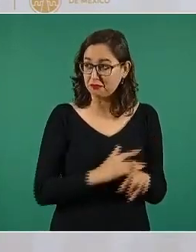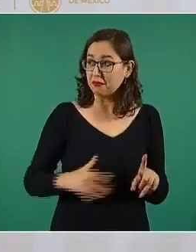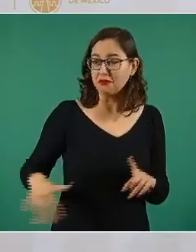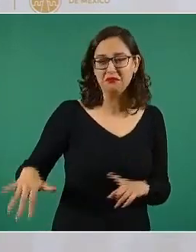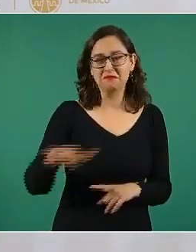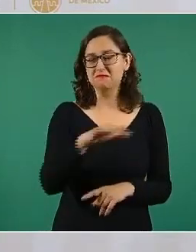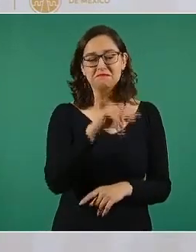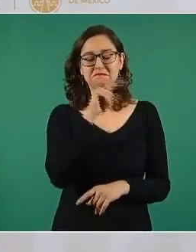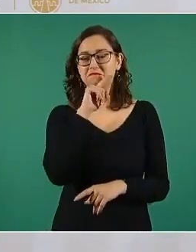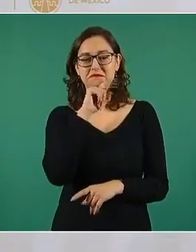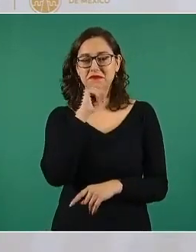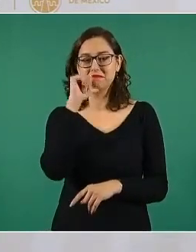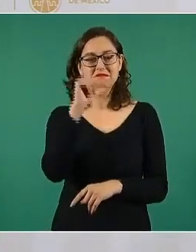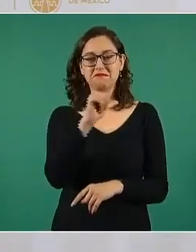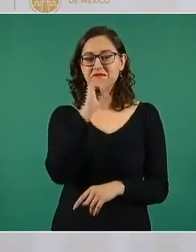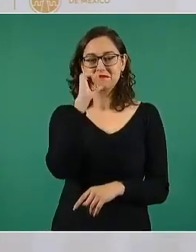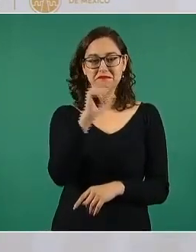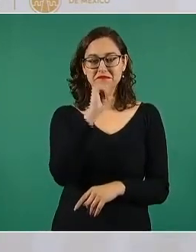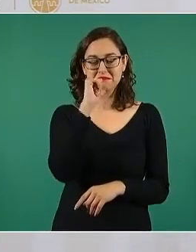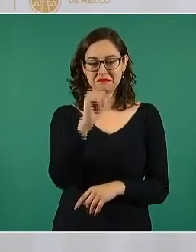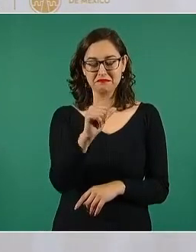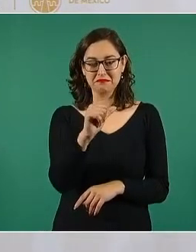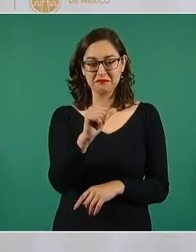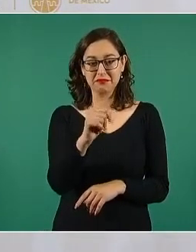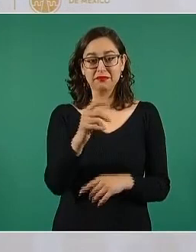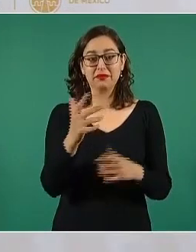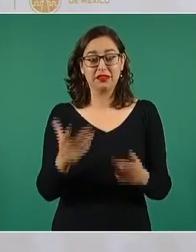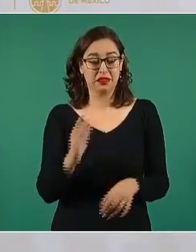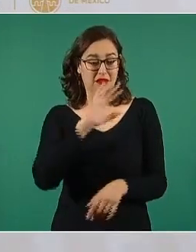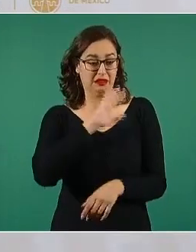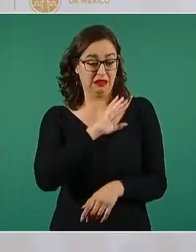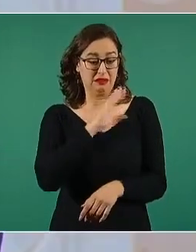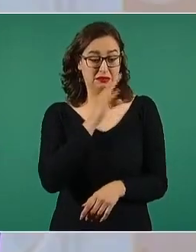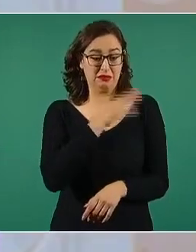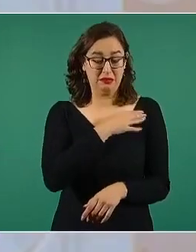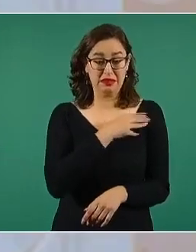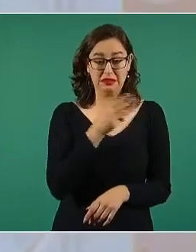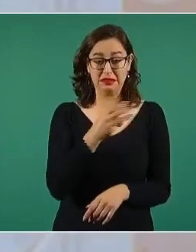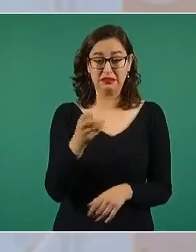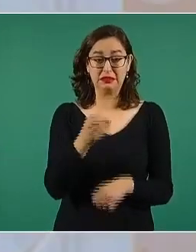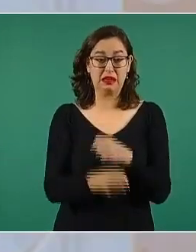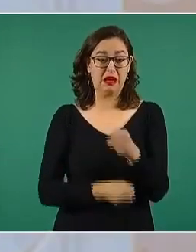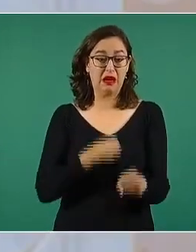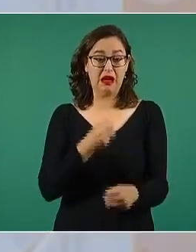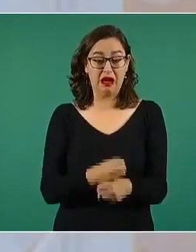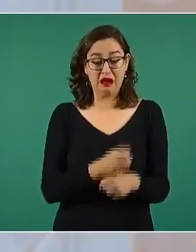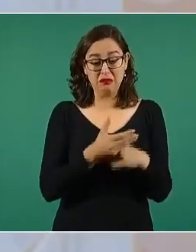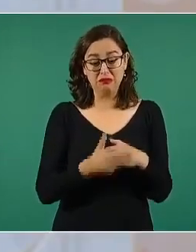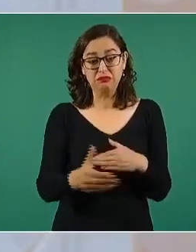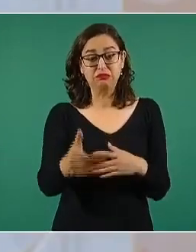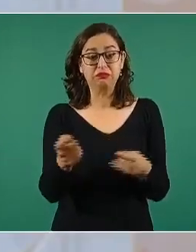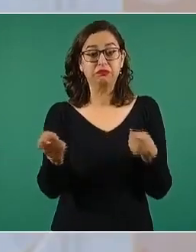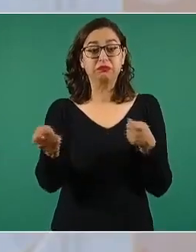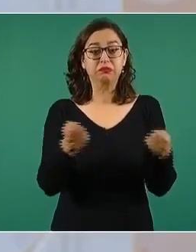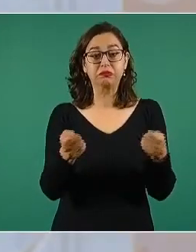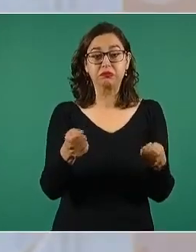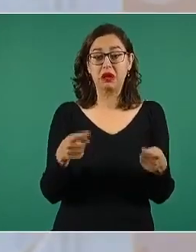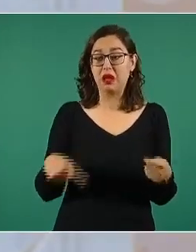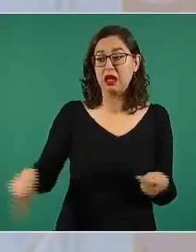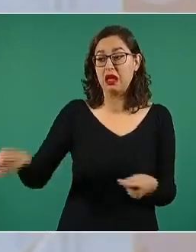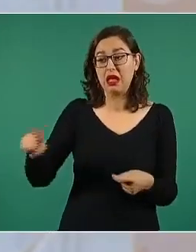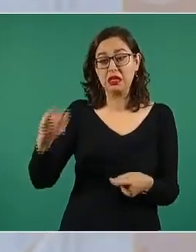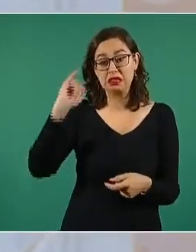todos. Durante los 3 siglos de dominación colonial, los indígenas solo tuvieron